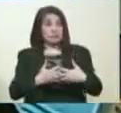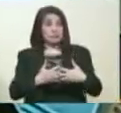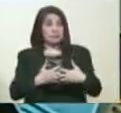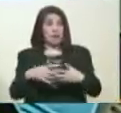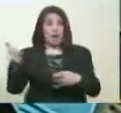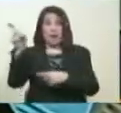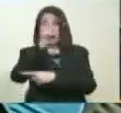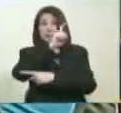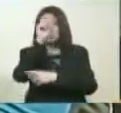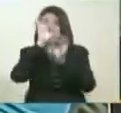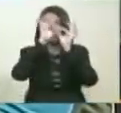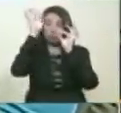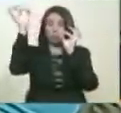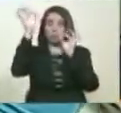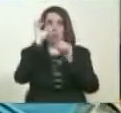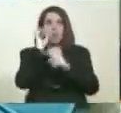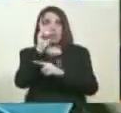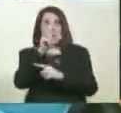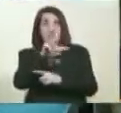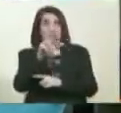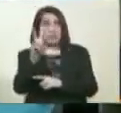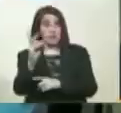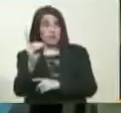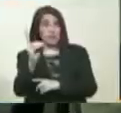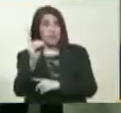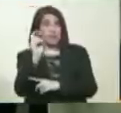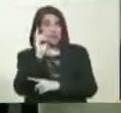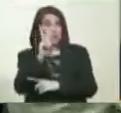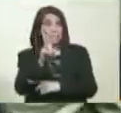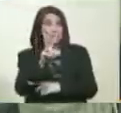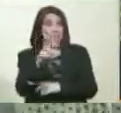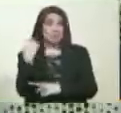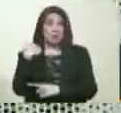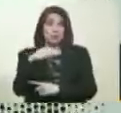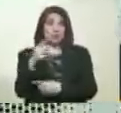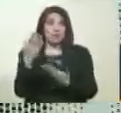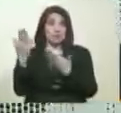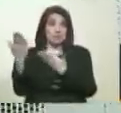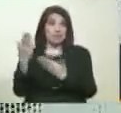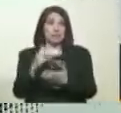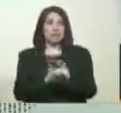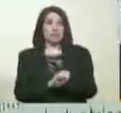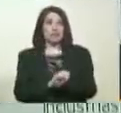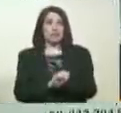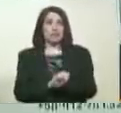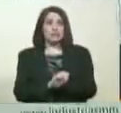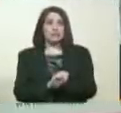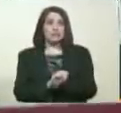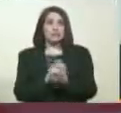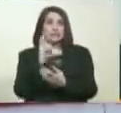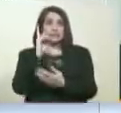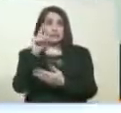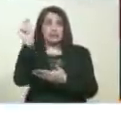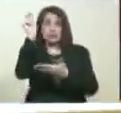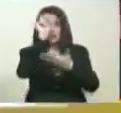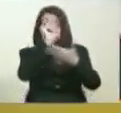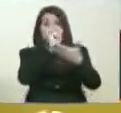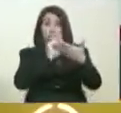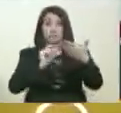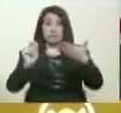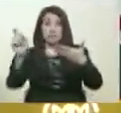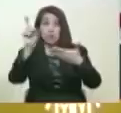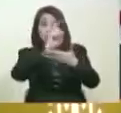láser. ¿Esto es 3D? Sí. Para ti, es aquel. Excelente. Mi presidente. Y